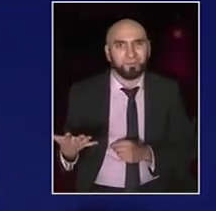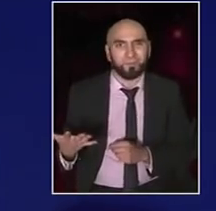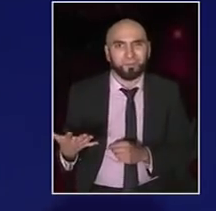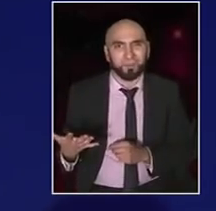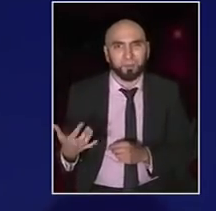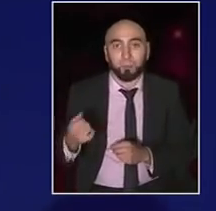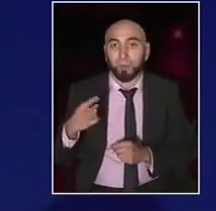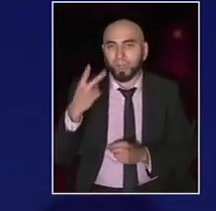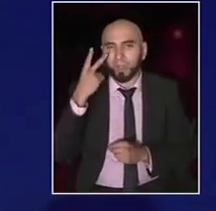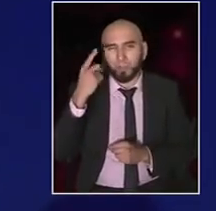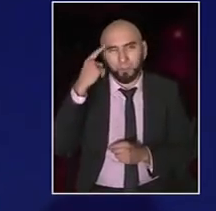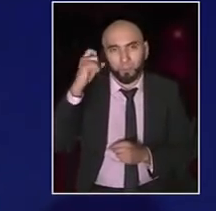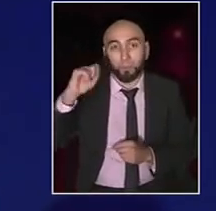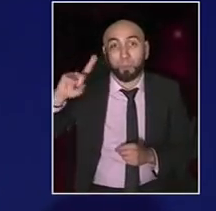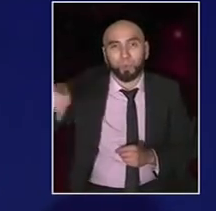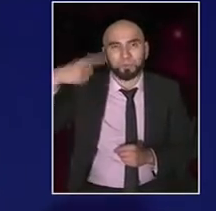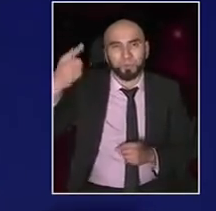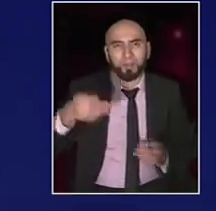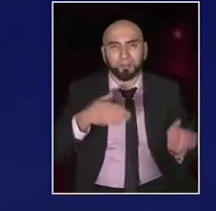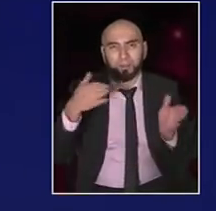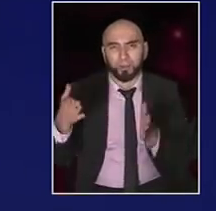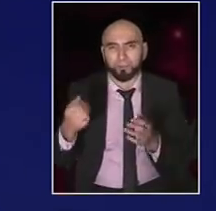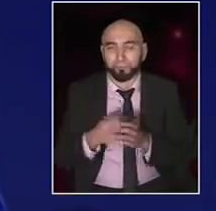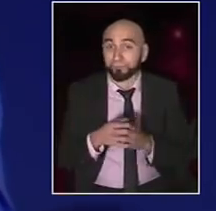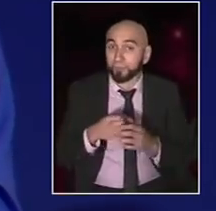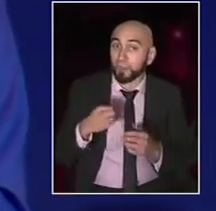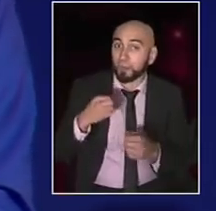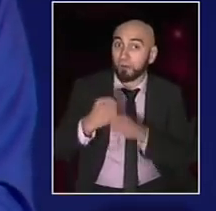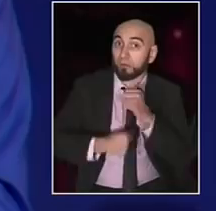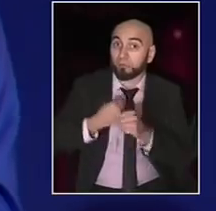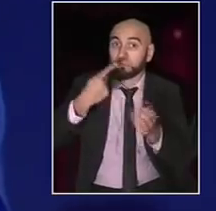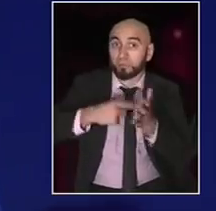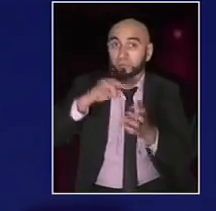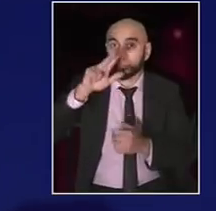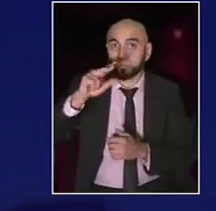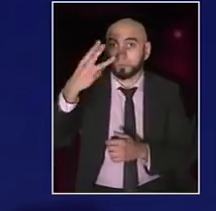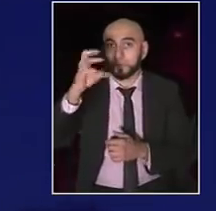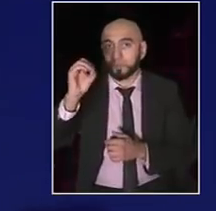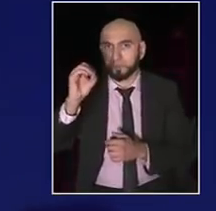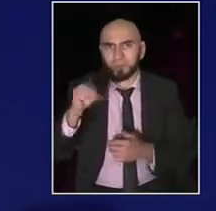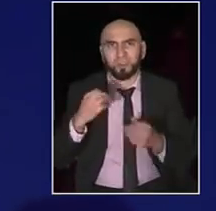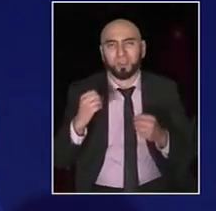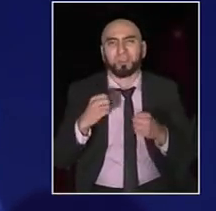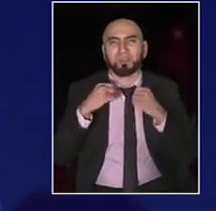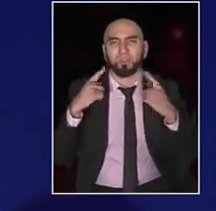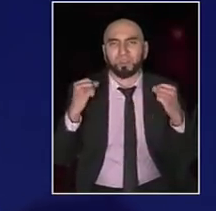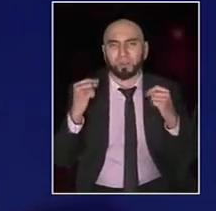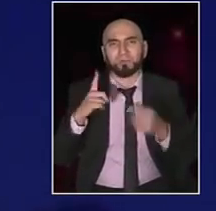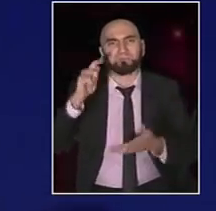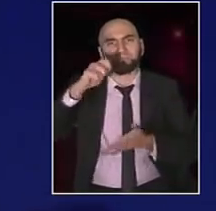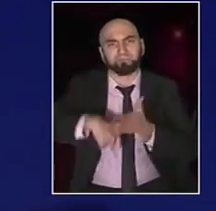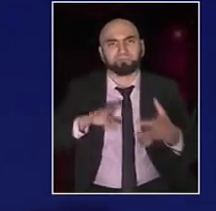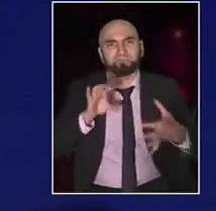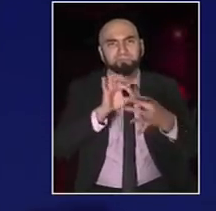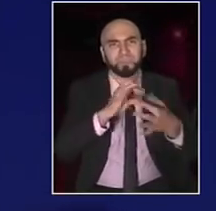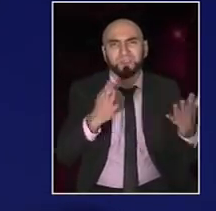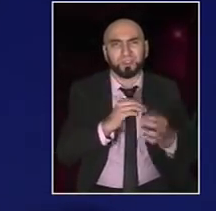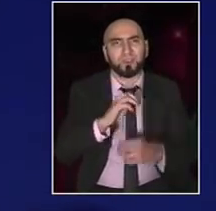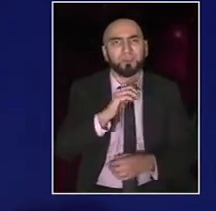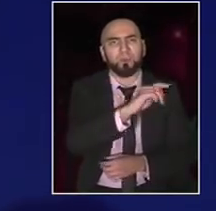la próxima etapa. En 1830, Diego Portales firmó un contrato con el naturalista francés Claudio Gay